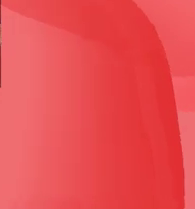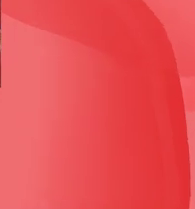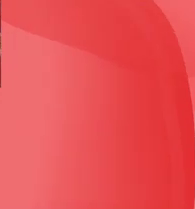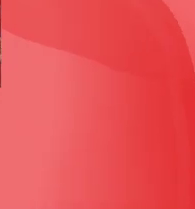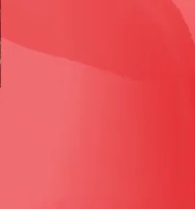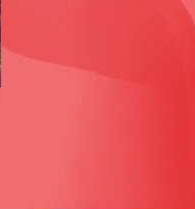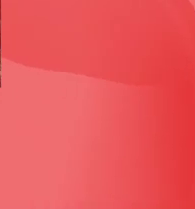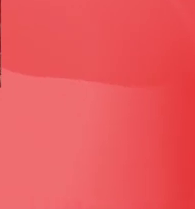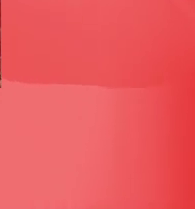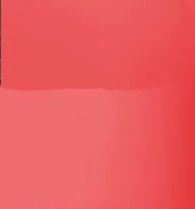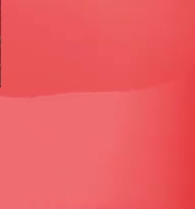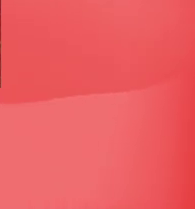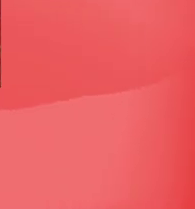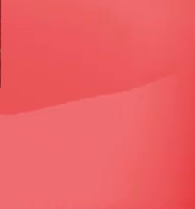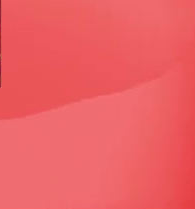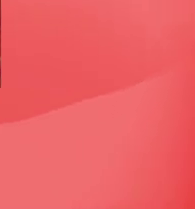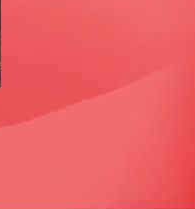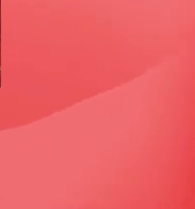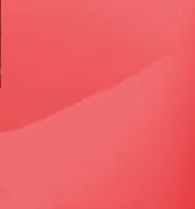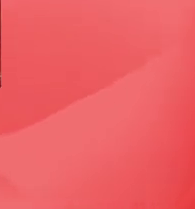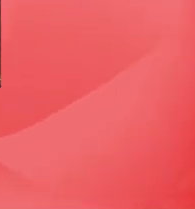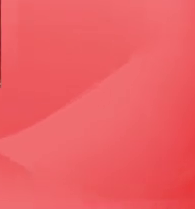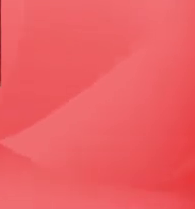alegría en los